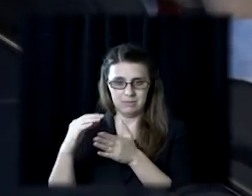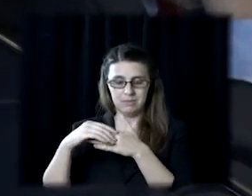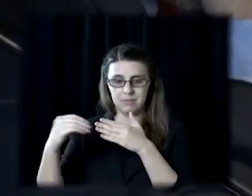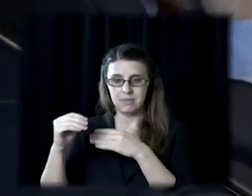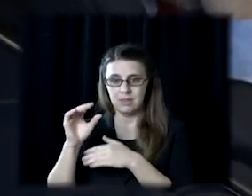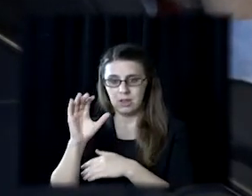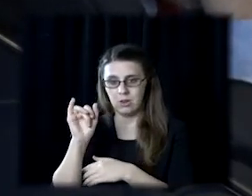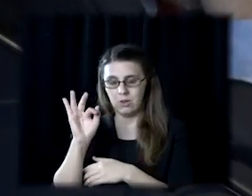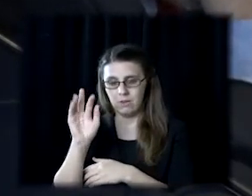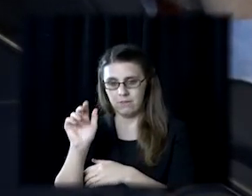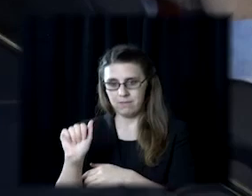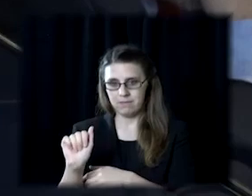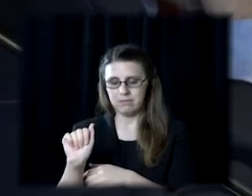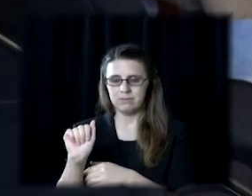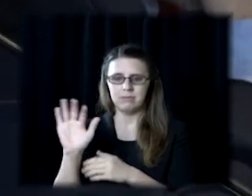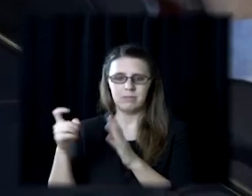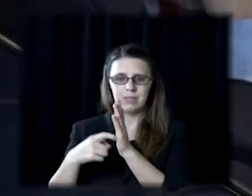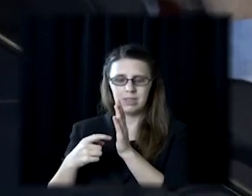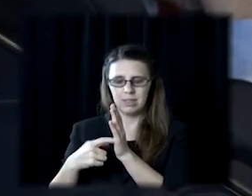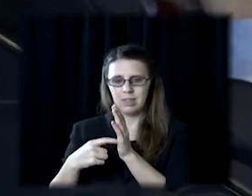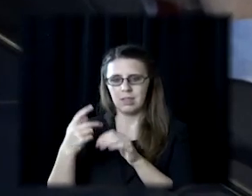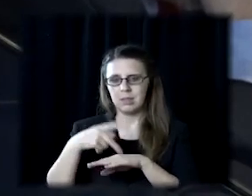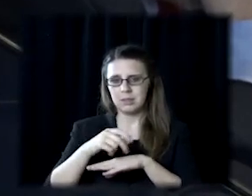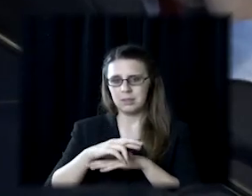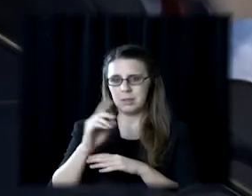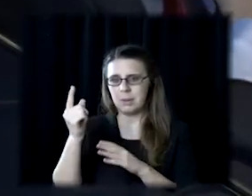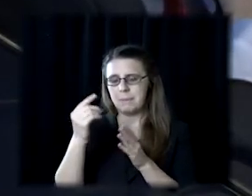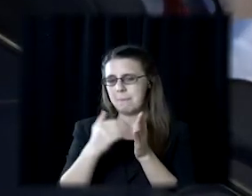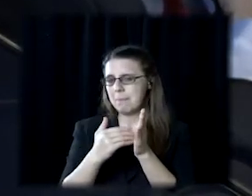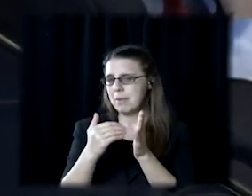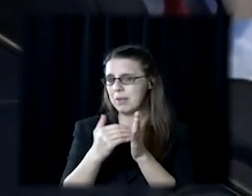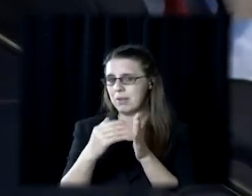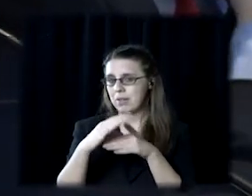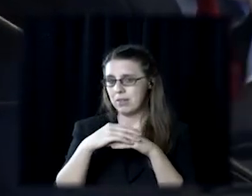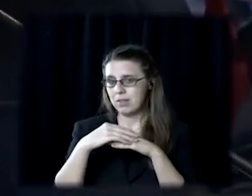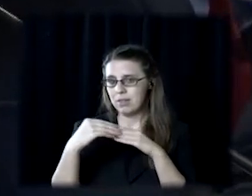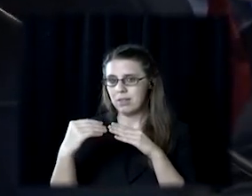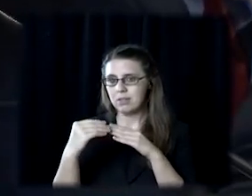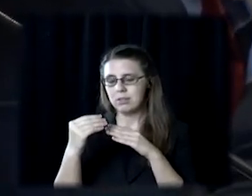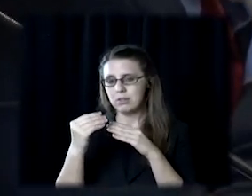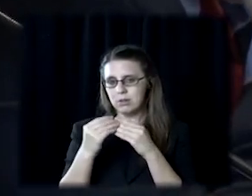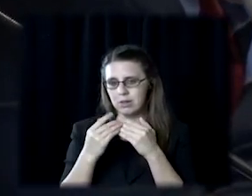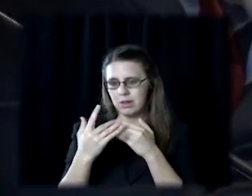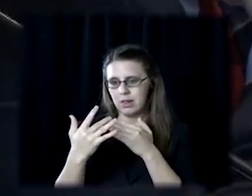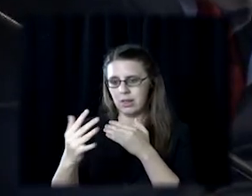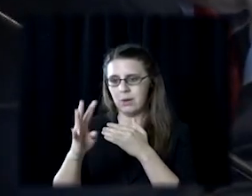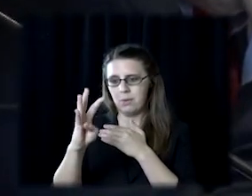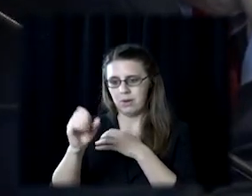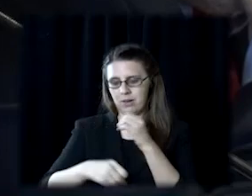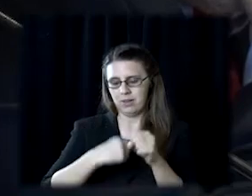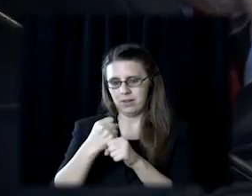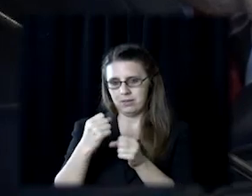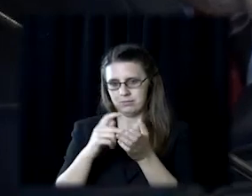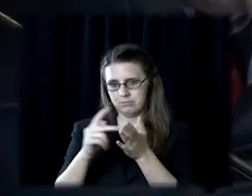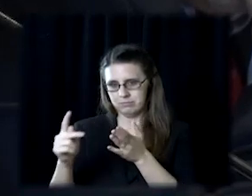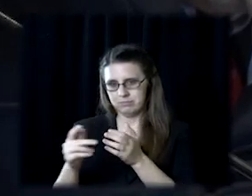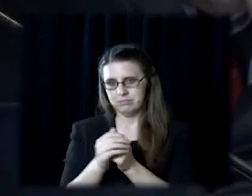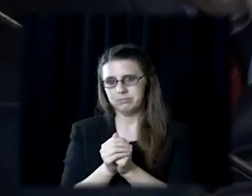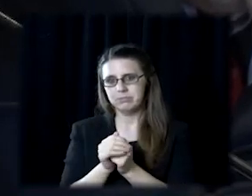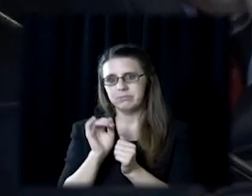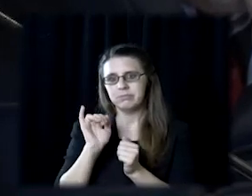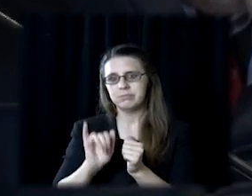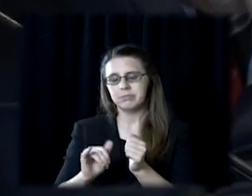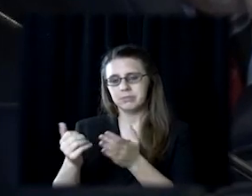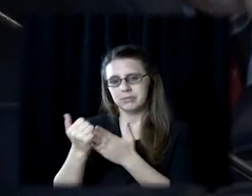al Gobierno central acceso a miles de millones de dólares e ingresos futuros durante los próximos 40 años. Este dinero se utilizará para alinear